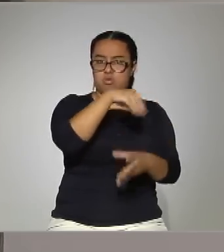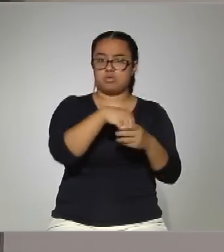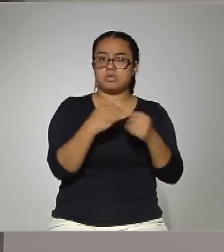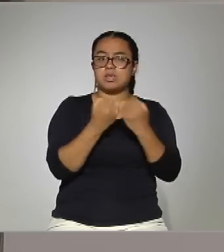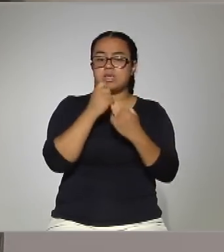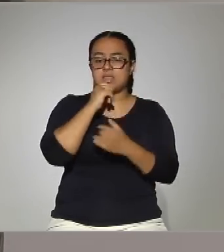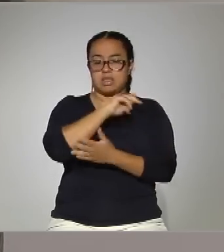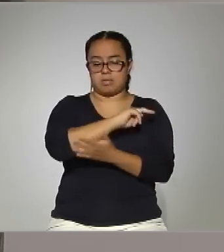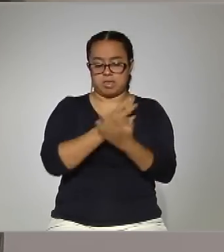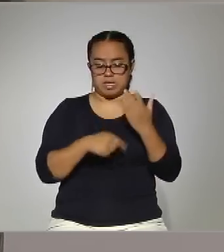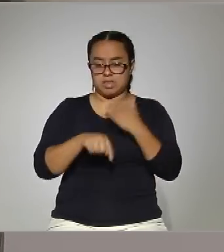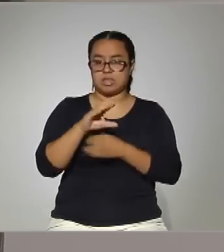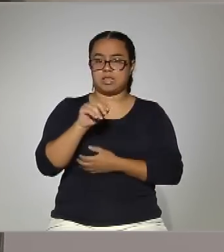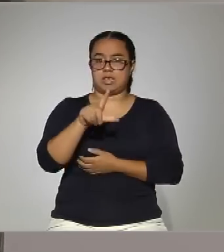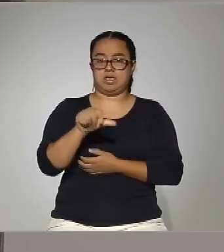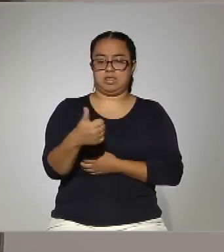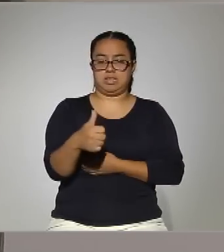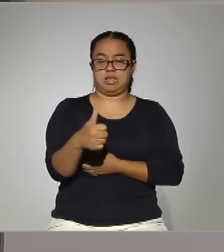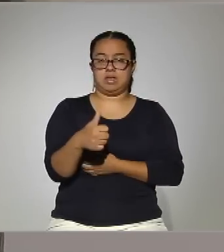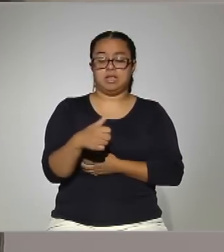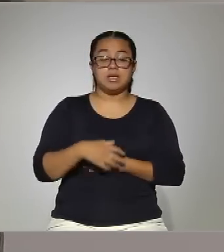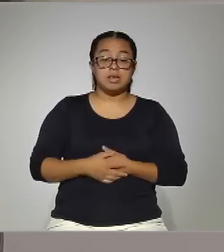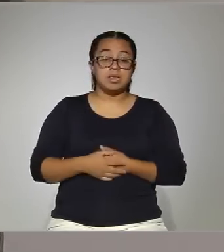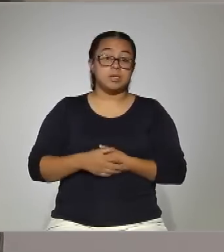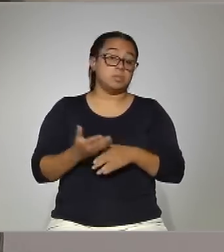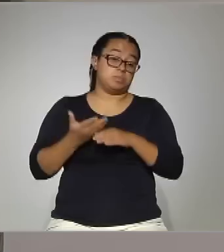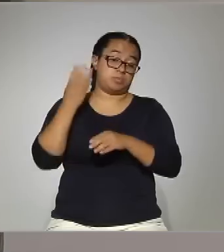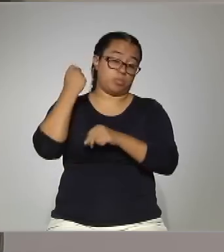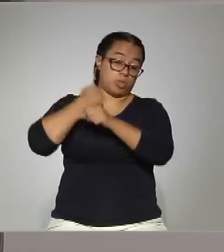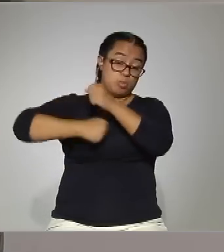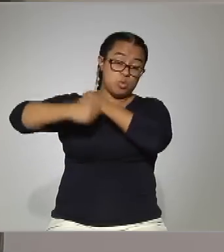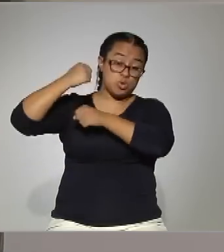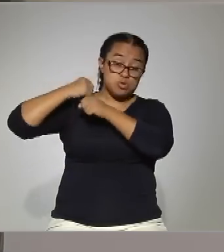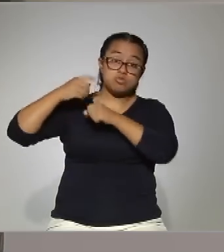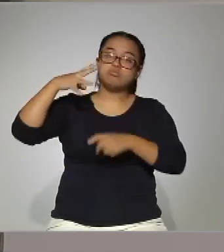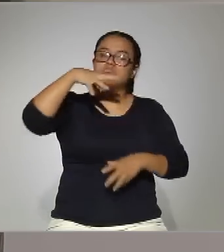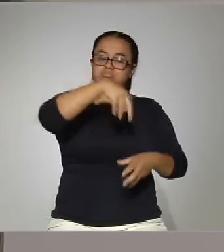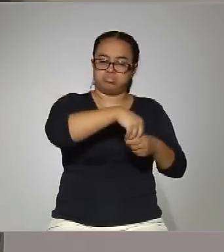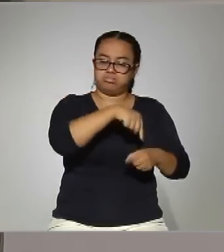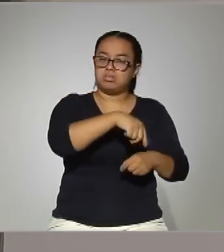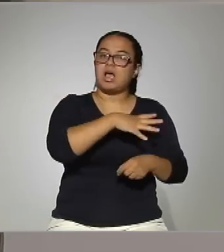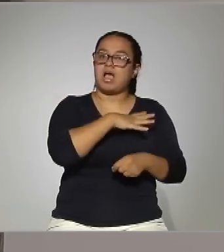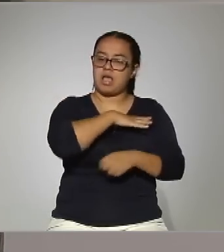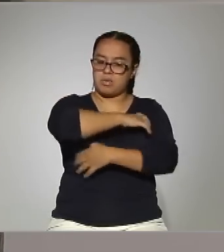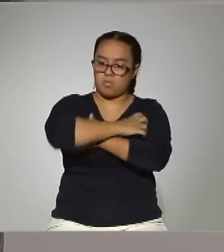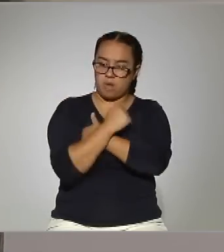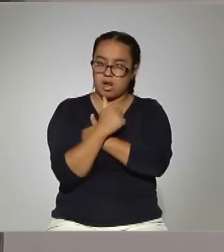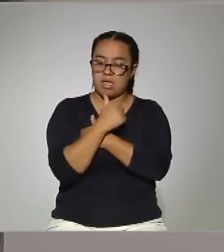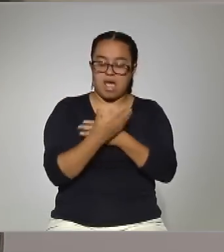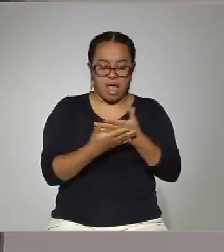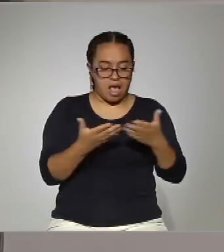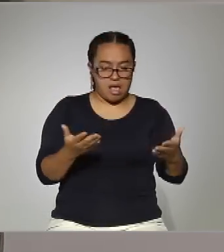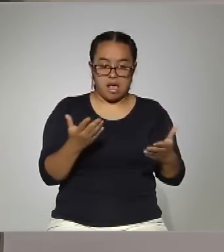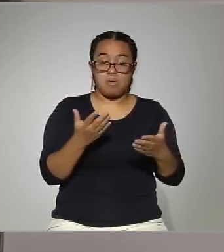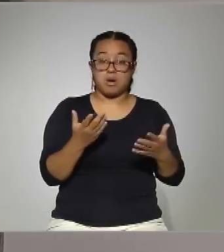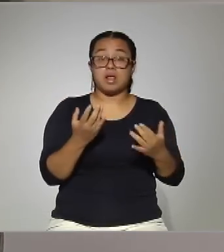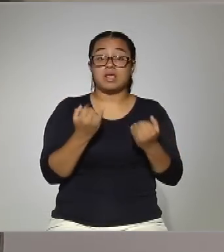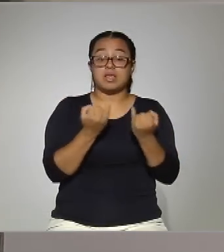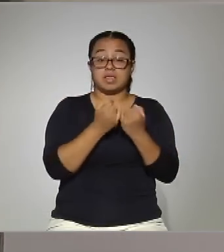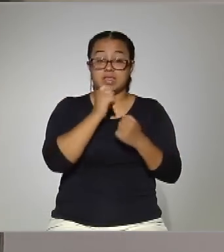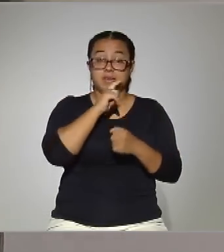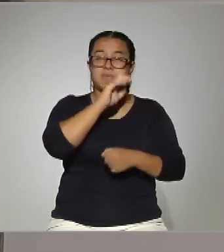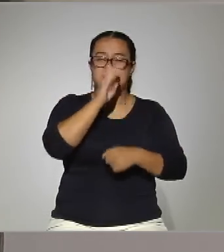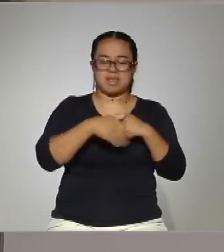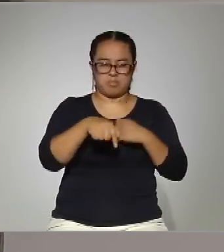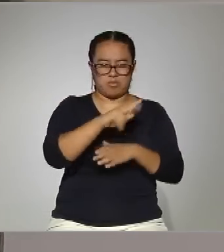la programación de Canal 11, desde hace muchísimos años hasta el día de hoy. Ahí pueden ver el programa en vivo y también una vez que ya termina los